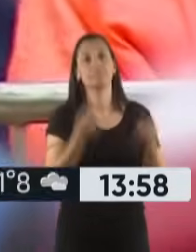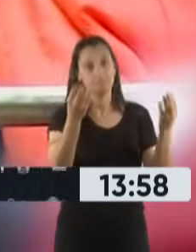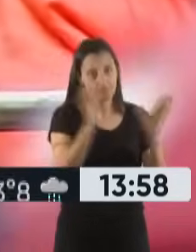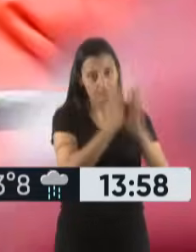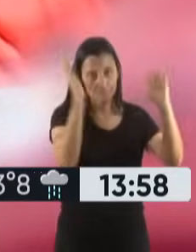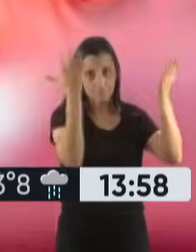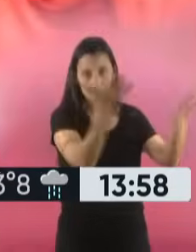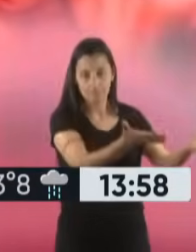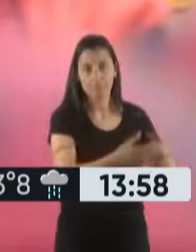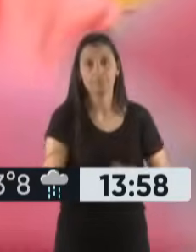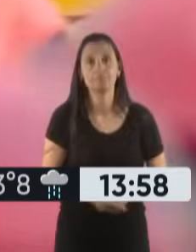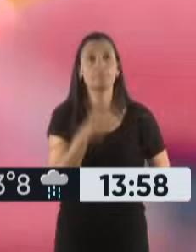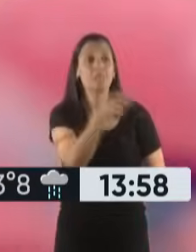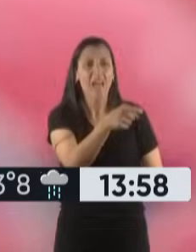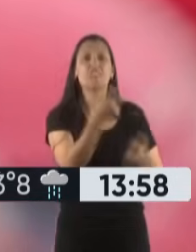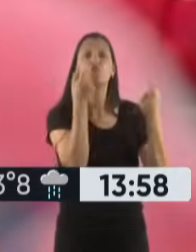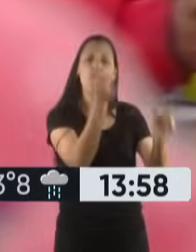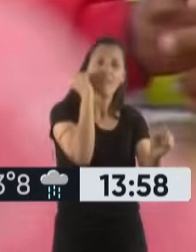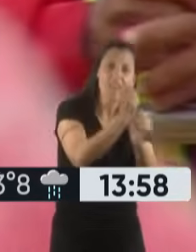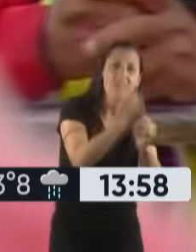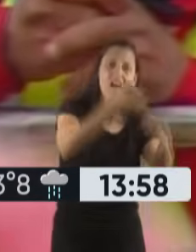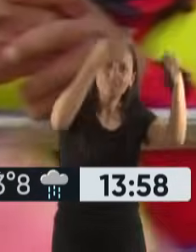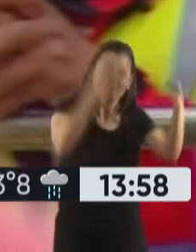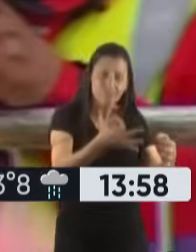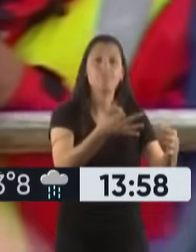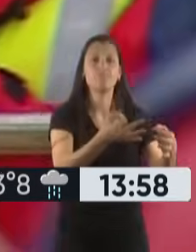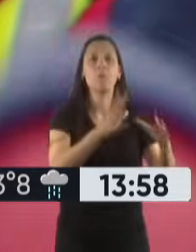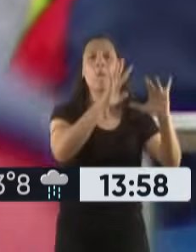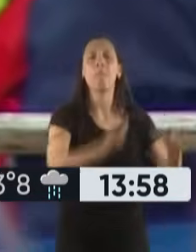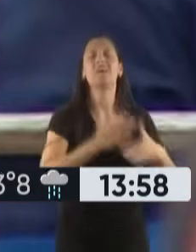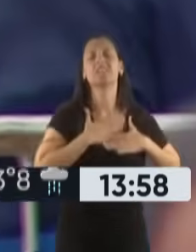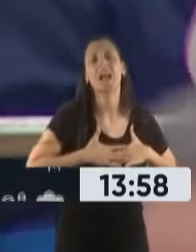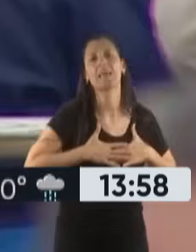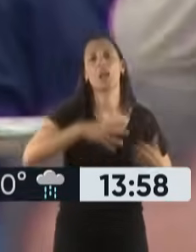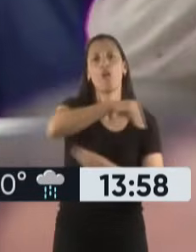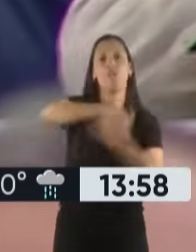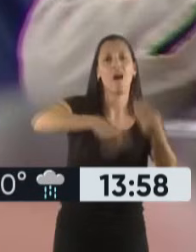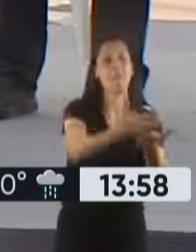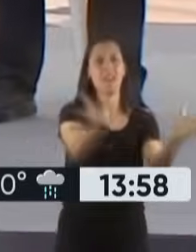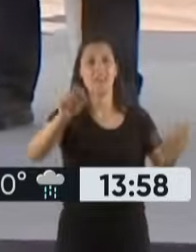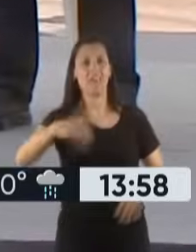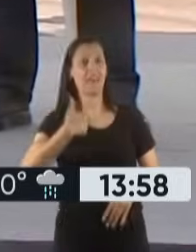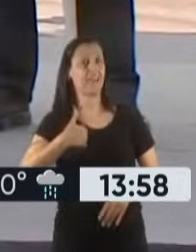¡Bienvenido! ¡Es trabajo, es seguridad! ¡Es paz para las familias argentinas!